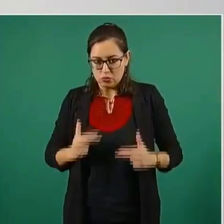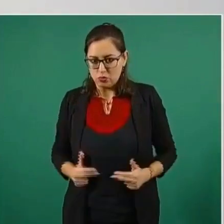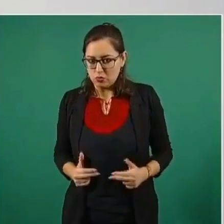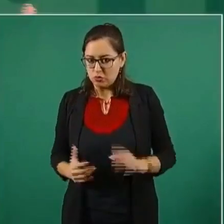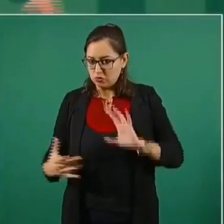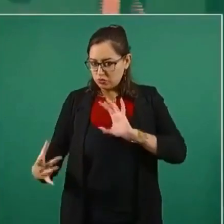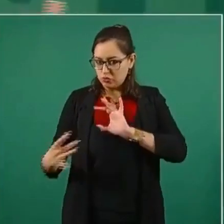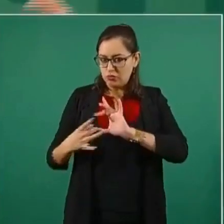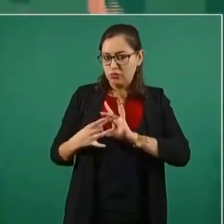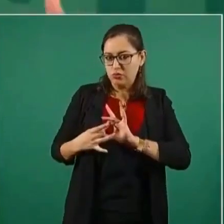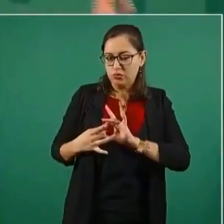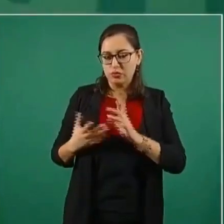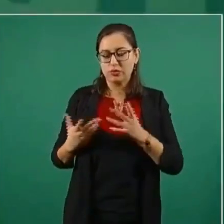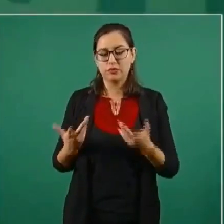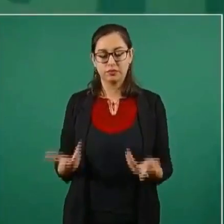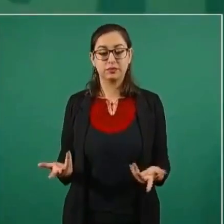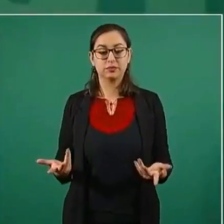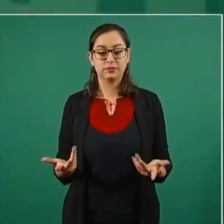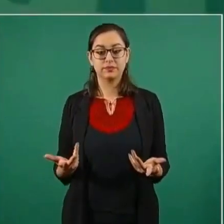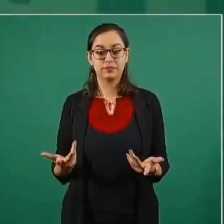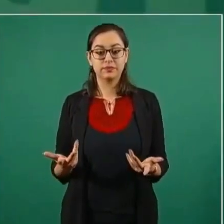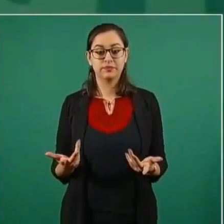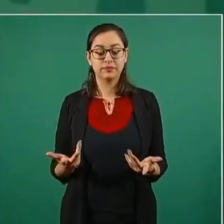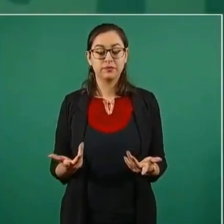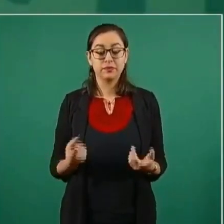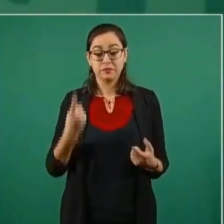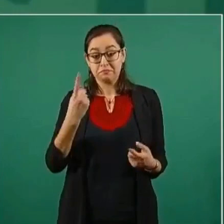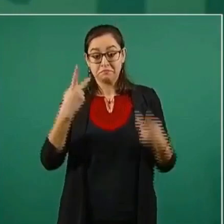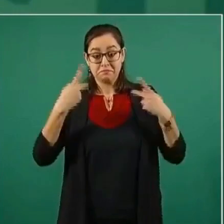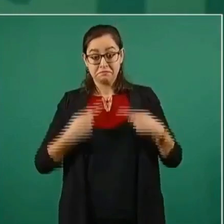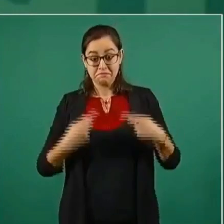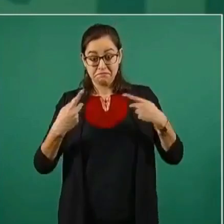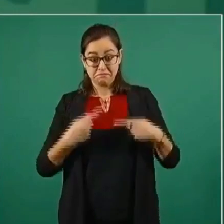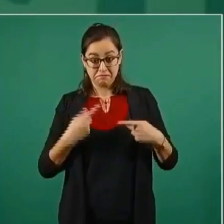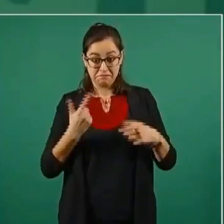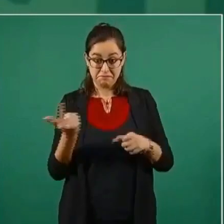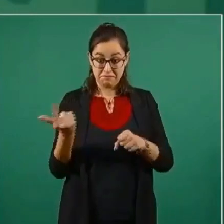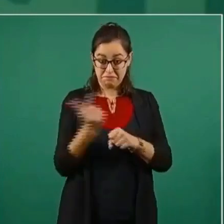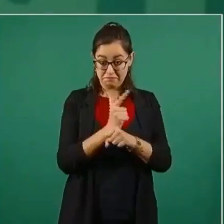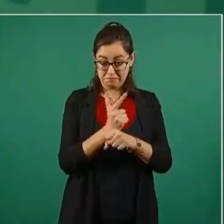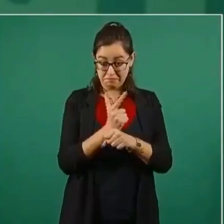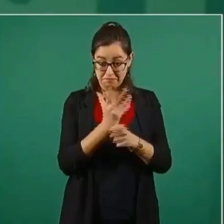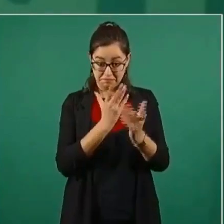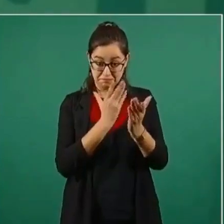puede terminar una carrera de licenciatura ya en una especialidad,